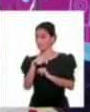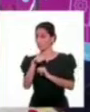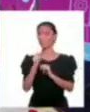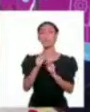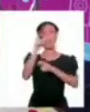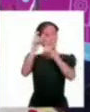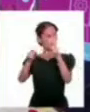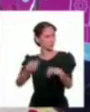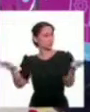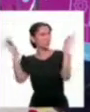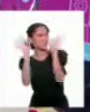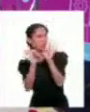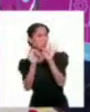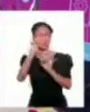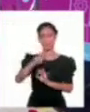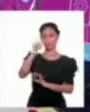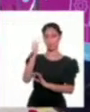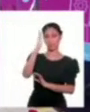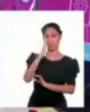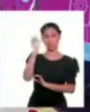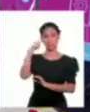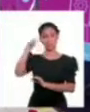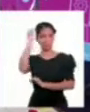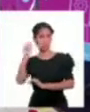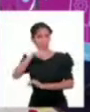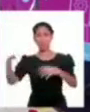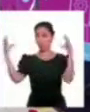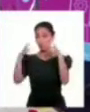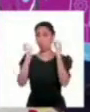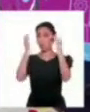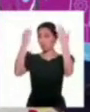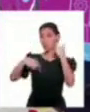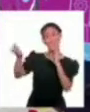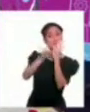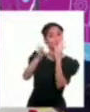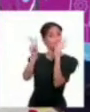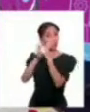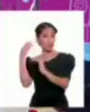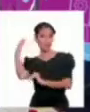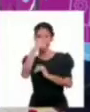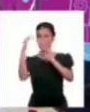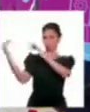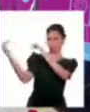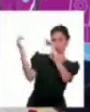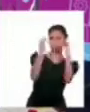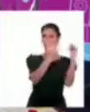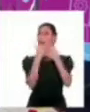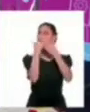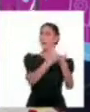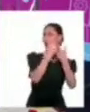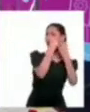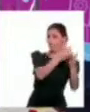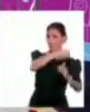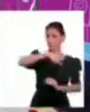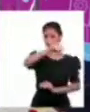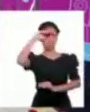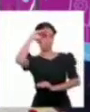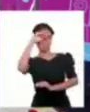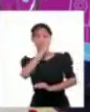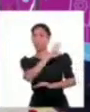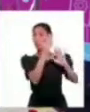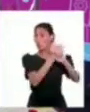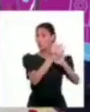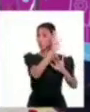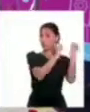muy interesantes. Las rabonas eran mujeres que por voluntad propia iban a la guerra para ayudar a los soldados, quienes eran sus